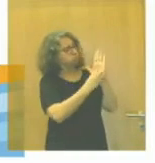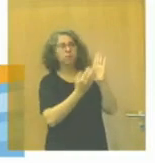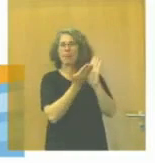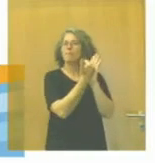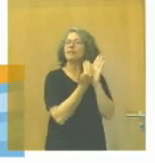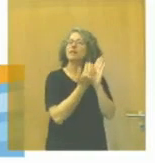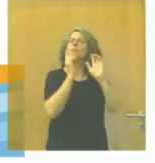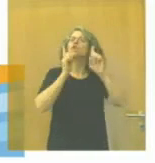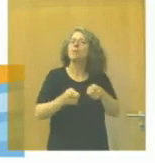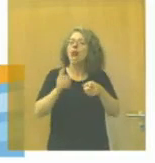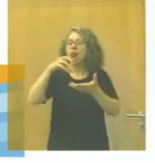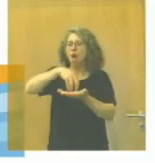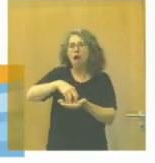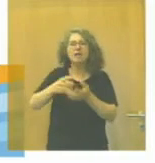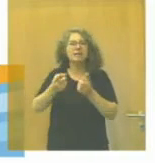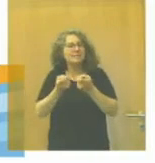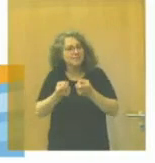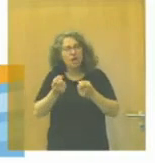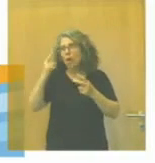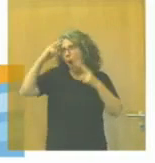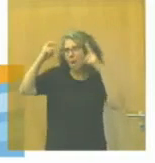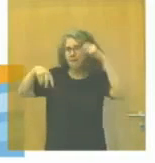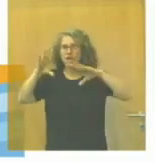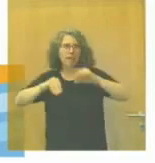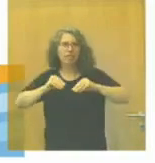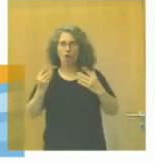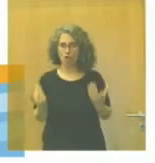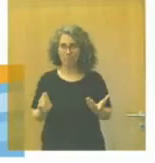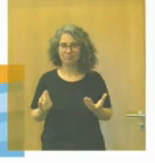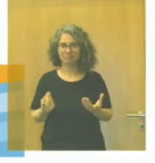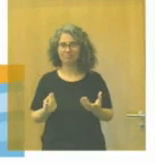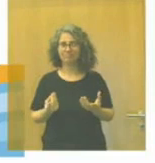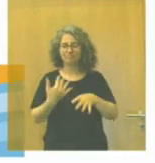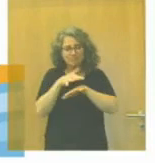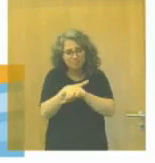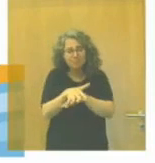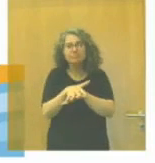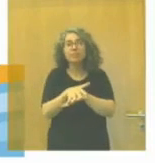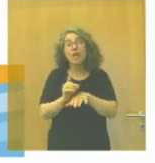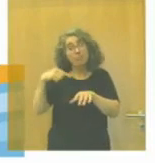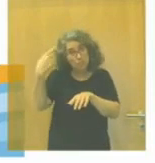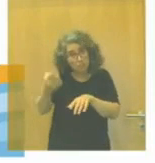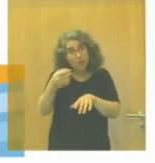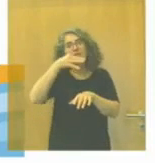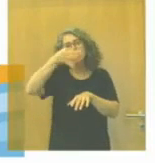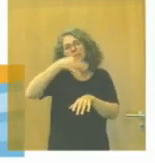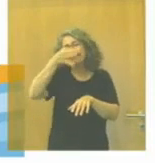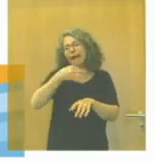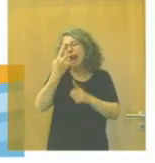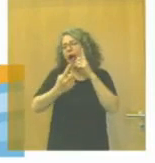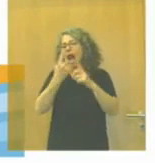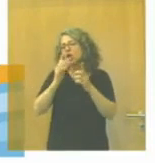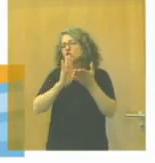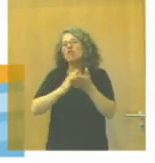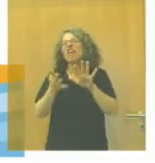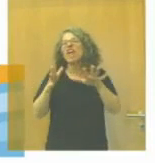departamentales y locales. Un momentito más adelante capaz que pueda mostrar algo con respecto a este